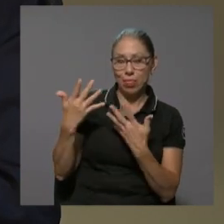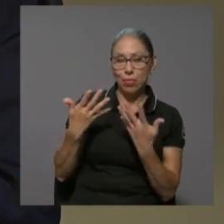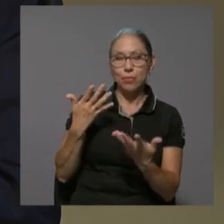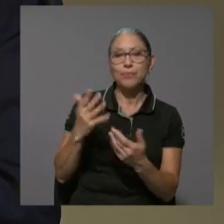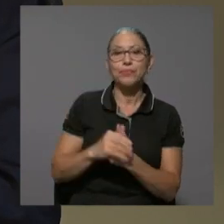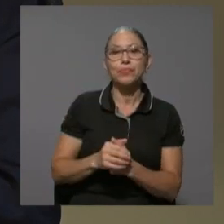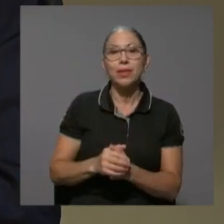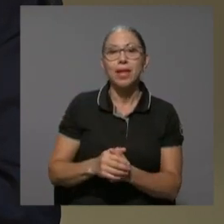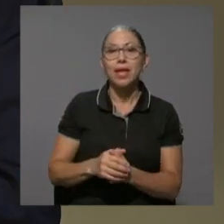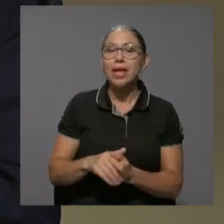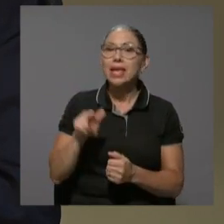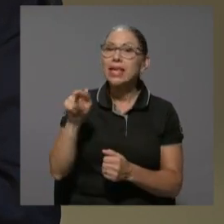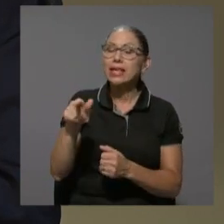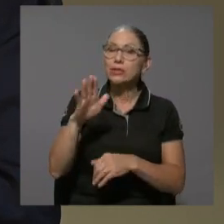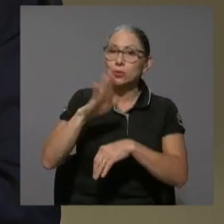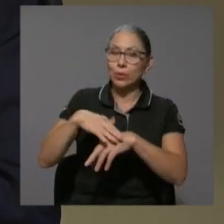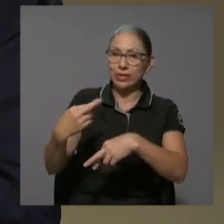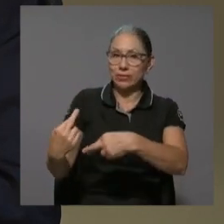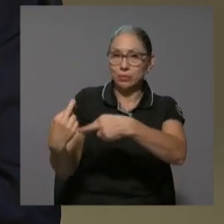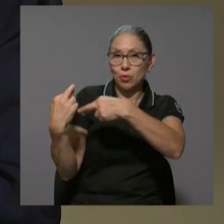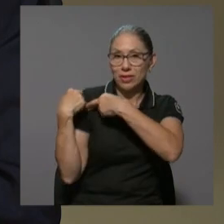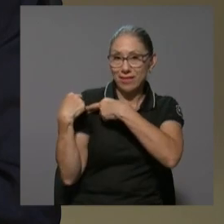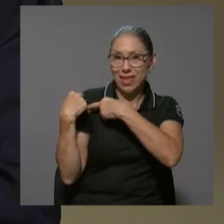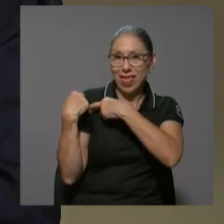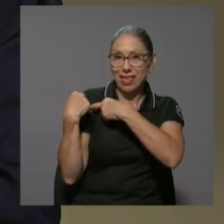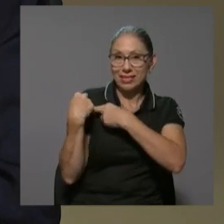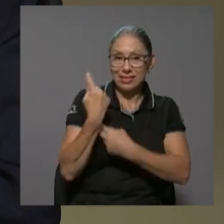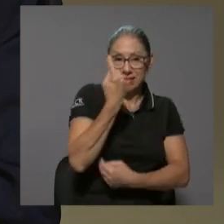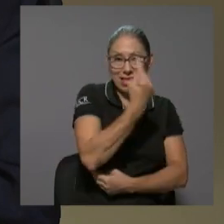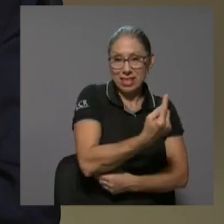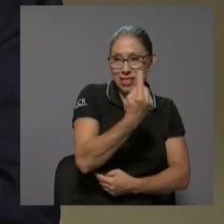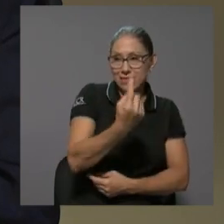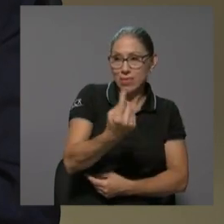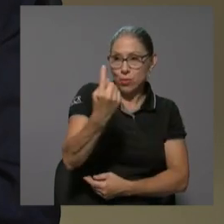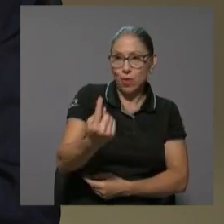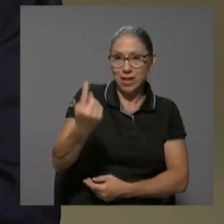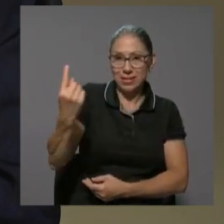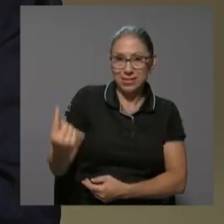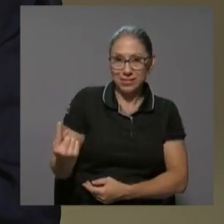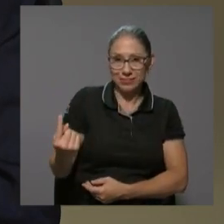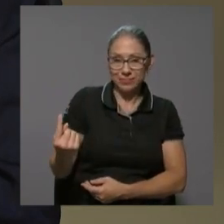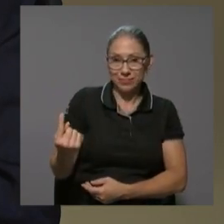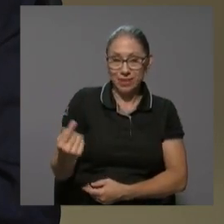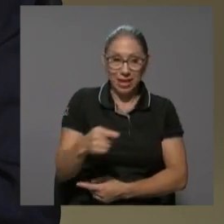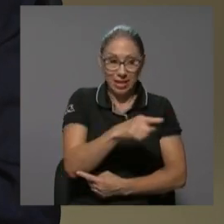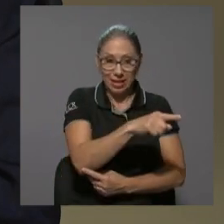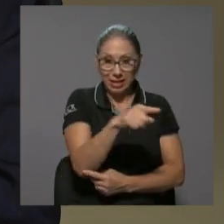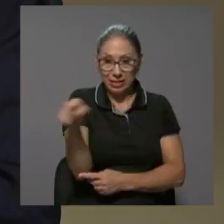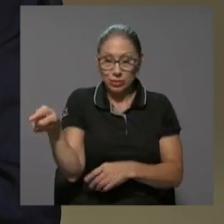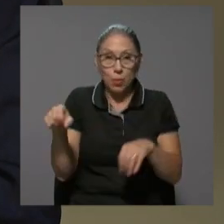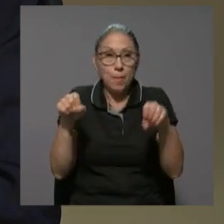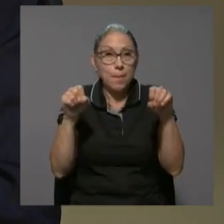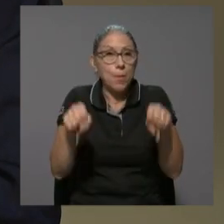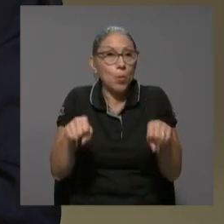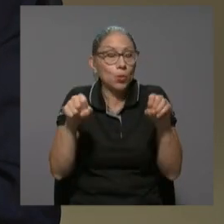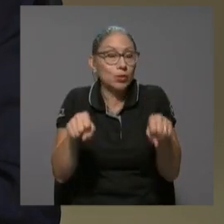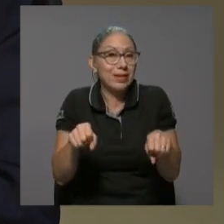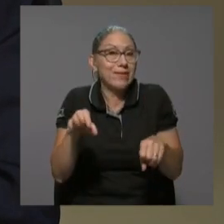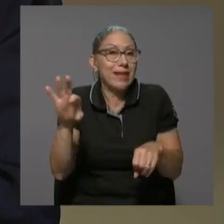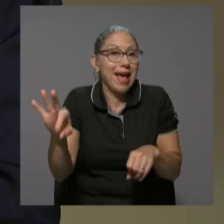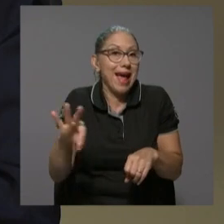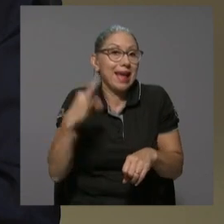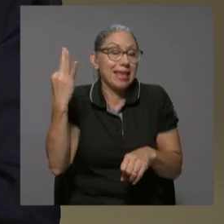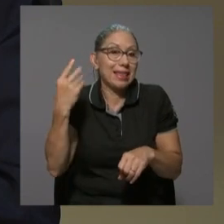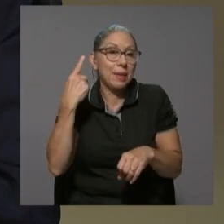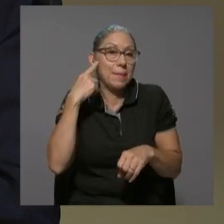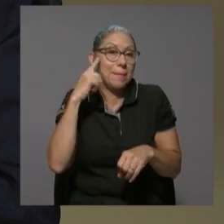segmento, y es de las responsabilidades individuales nuestras como posibles agentes, ya sea para